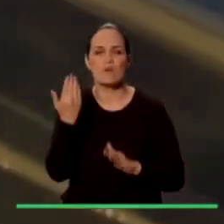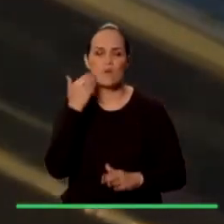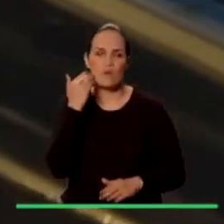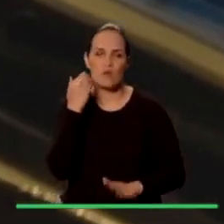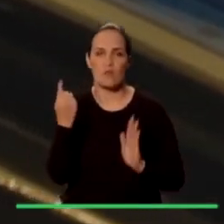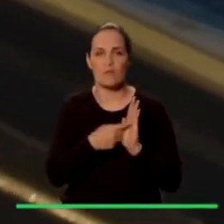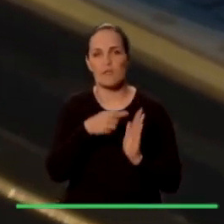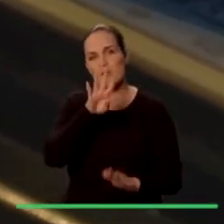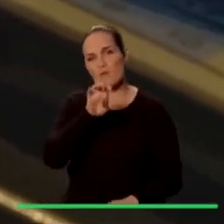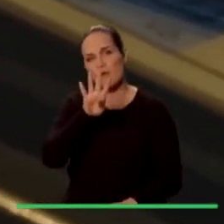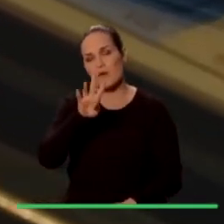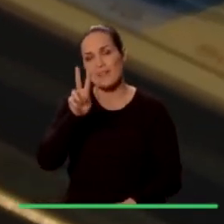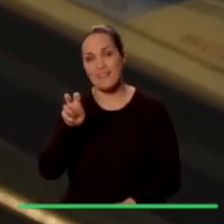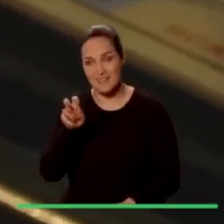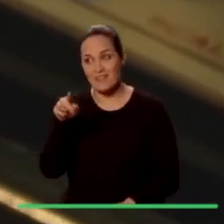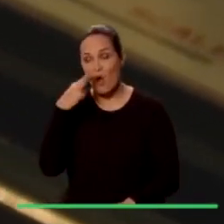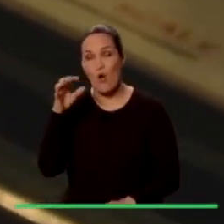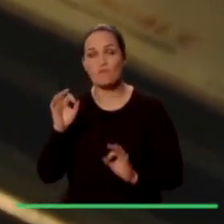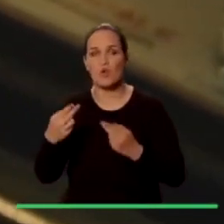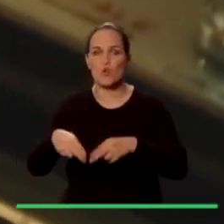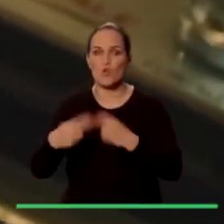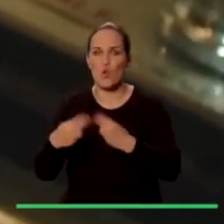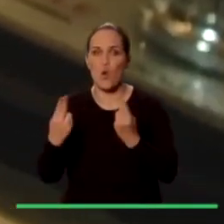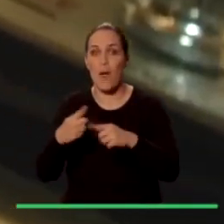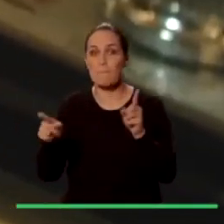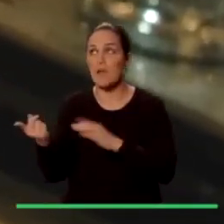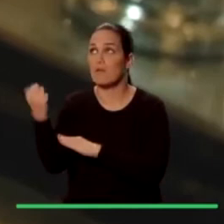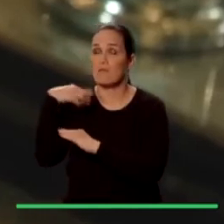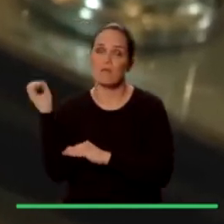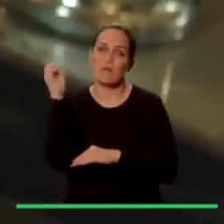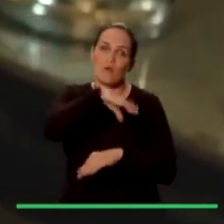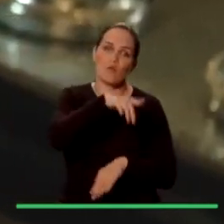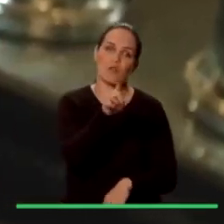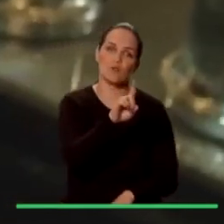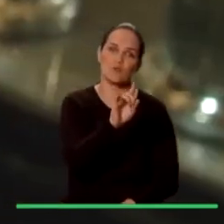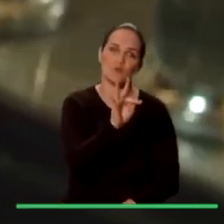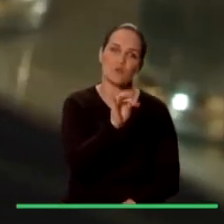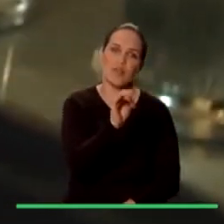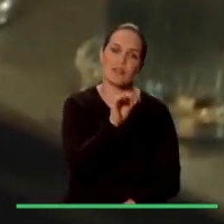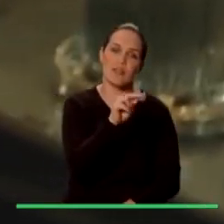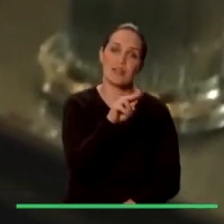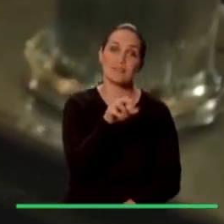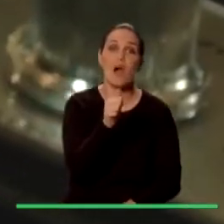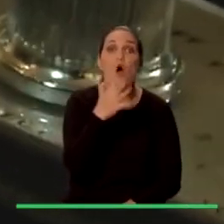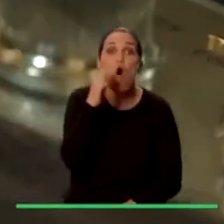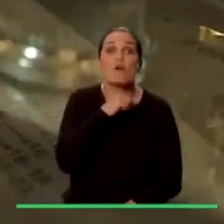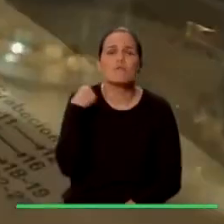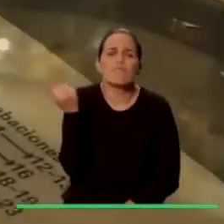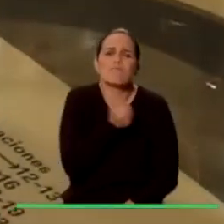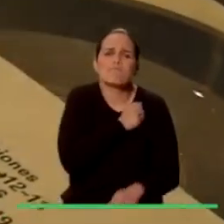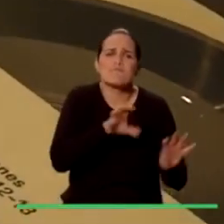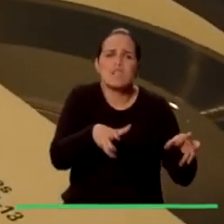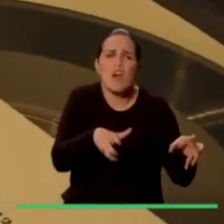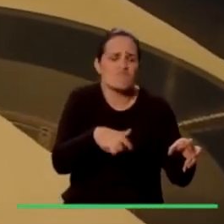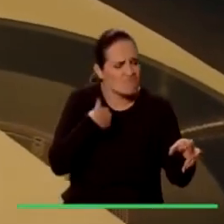año 1947 en Tunja. Entonces el obispo lo mandó a Sutatensa y Monseñor Salcedo era radioaficionado. Entonces él llevó su